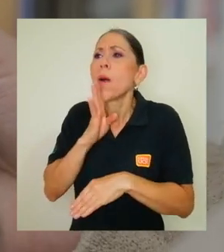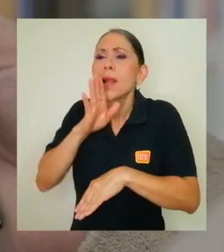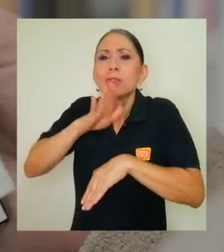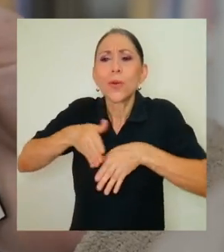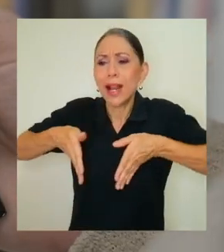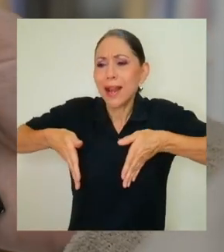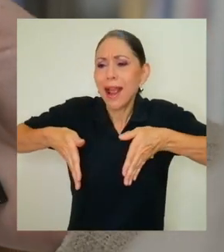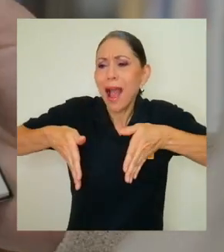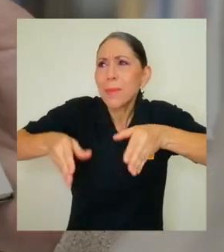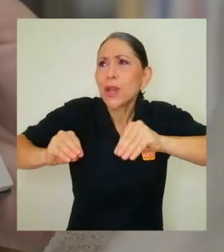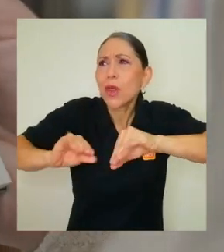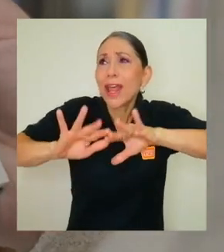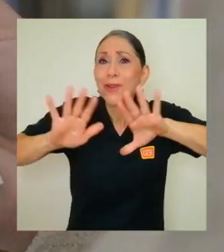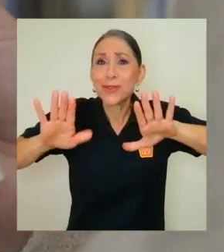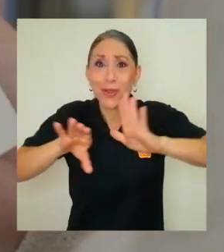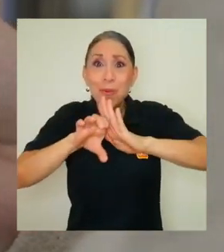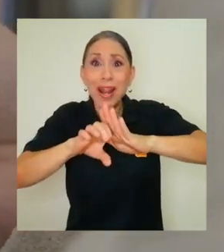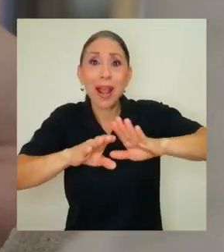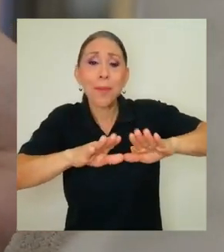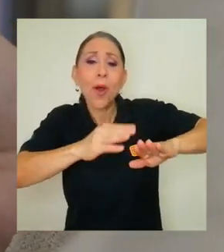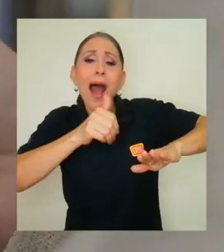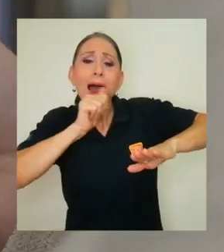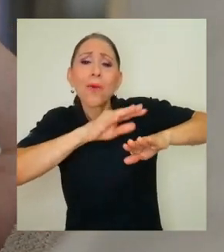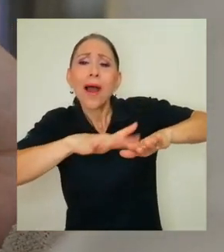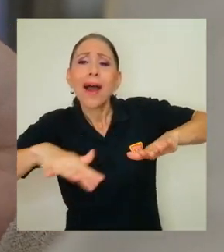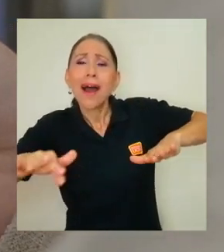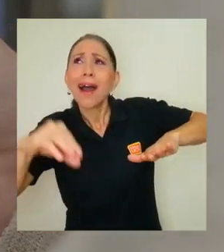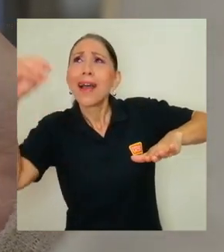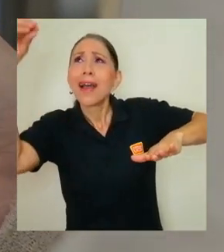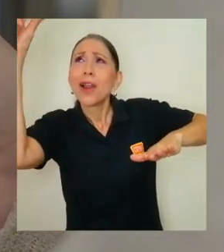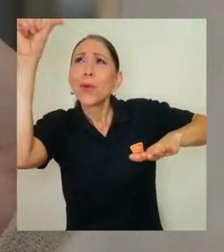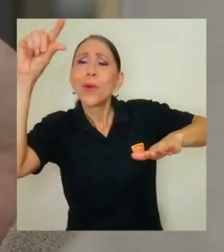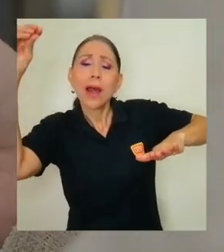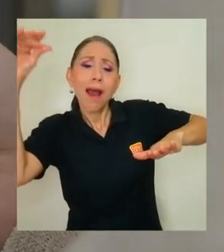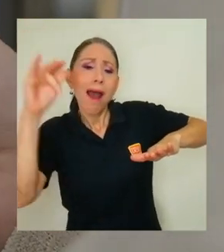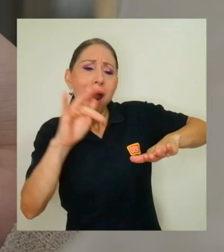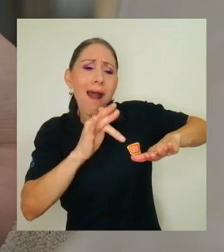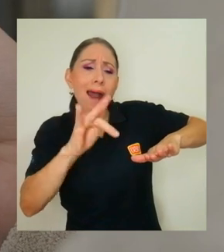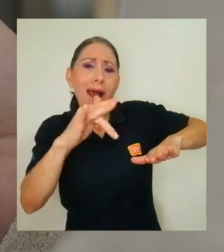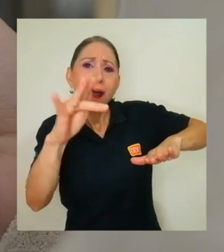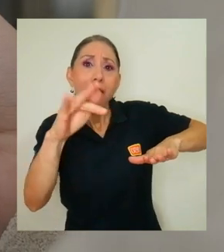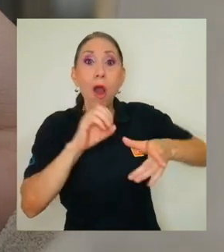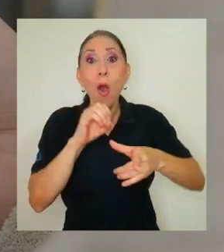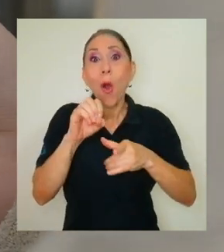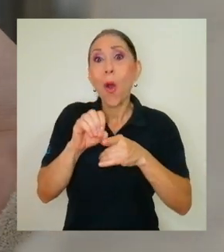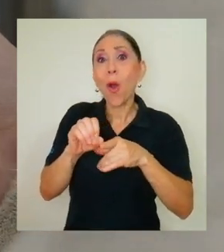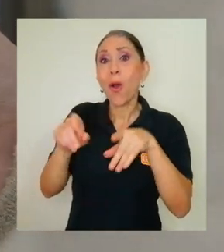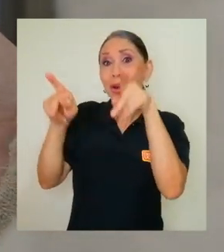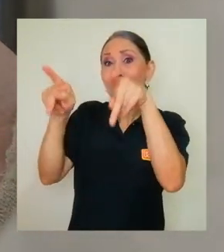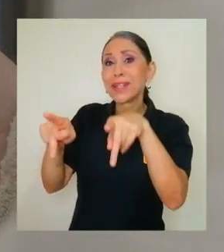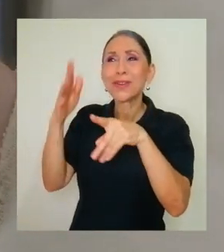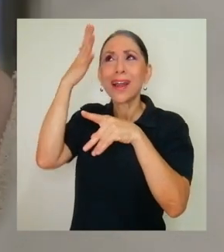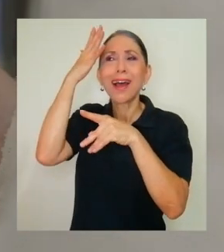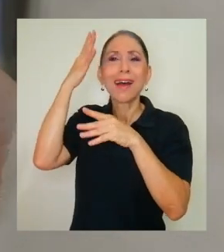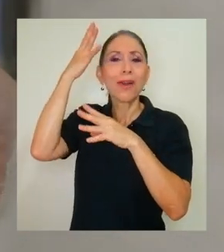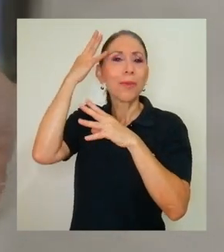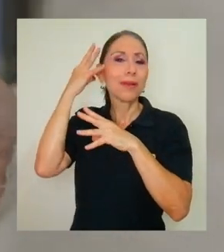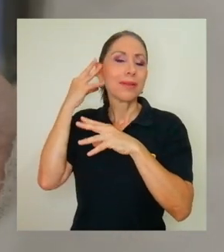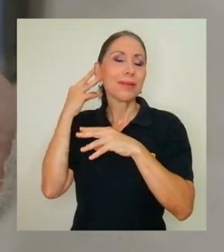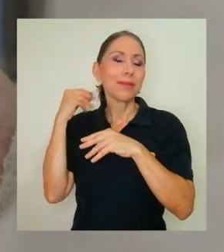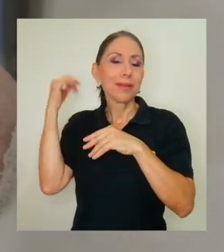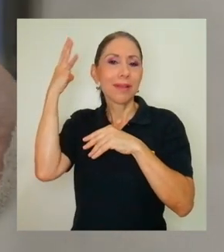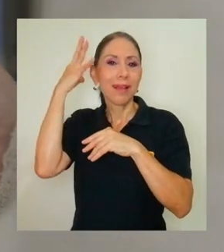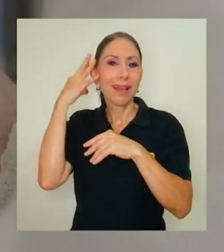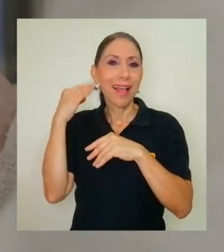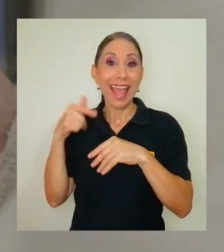al camino de luz que refleja la luna sobre el agua? ¿El acto de peinar a alguien suavemente con los dedos? Esta